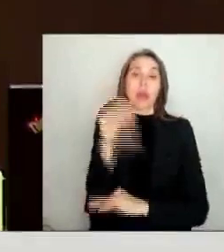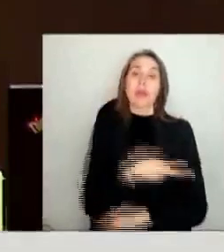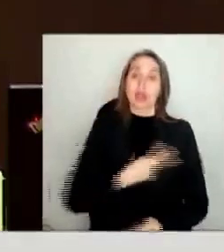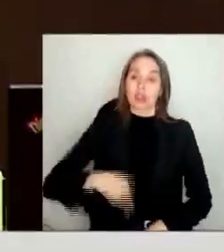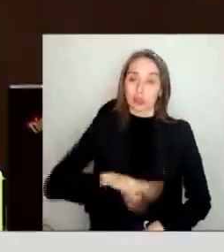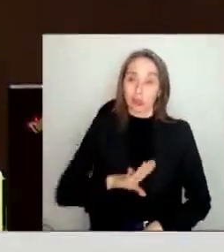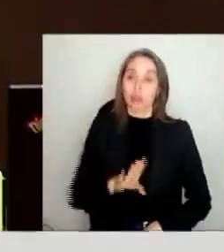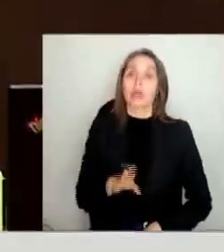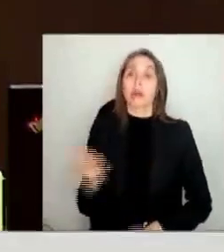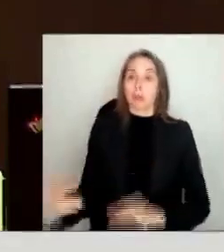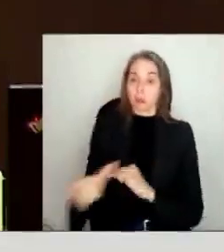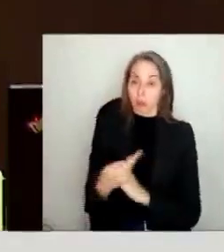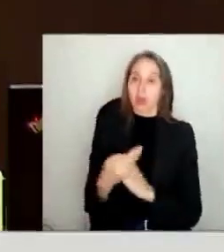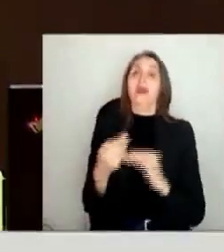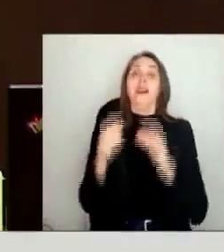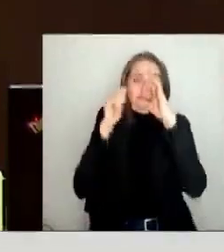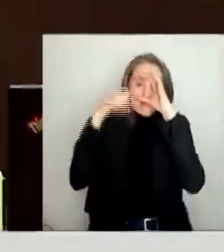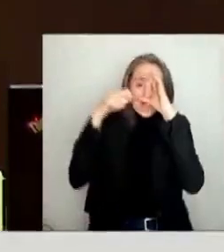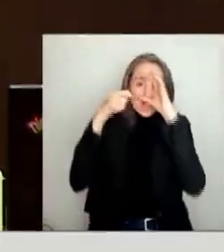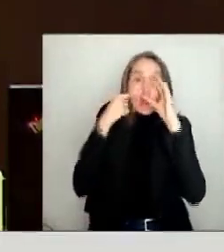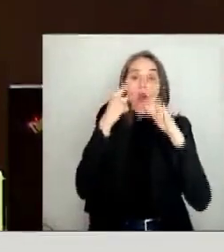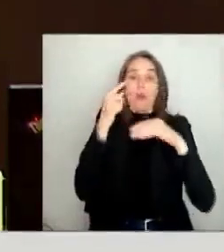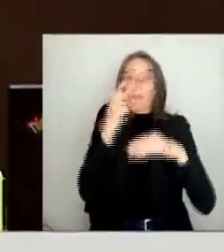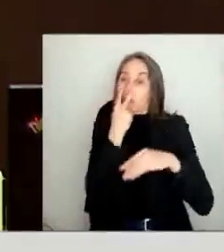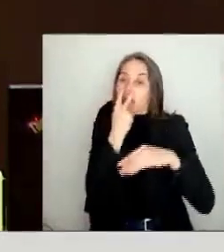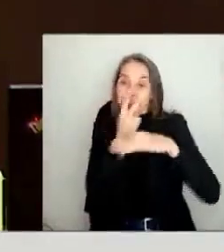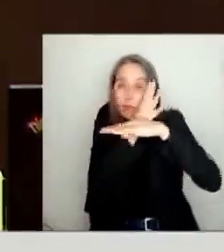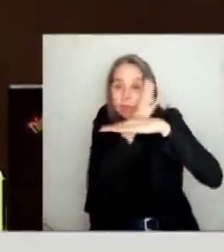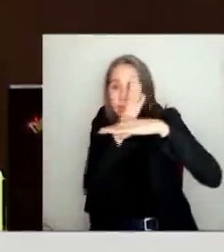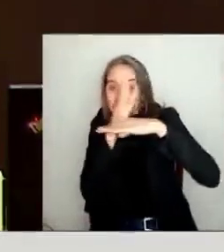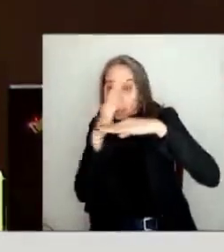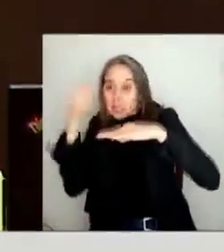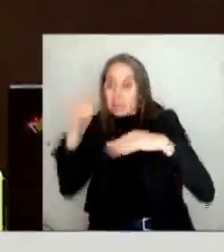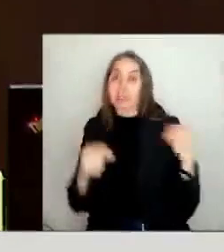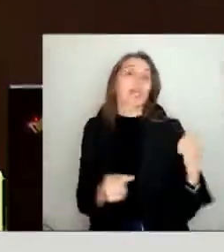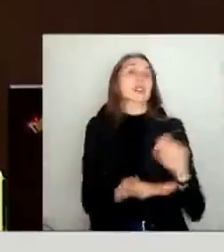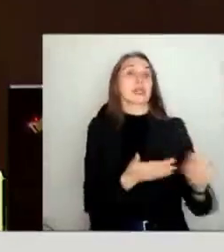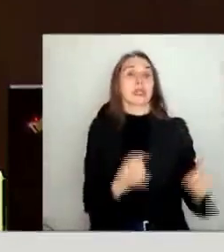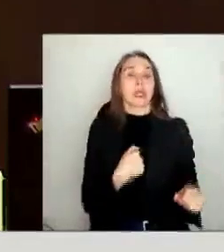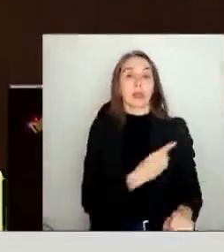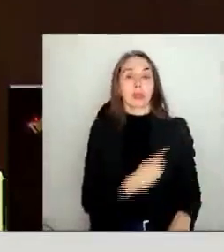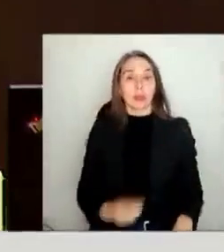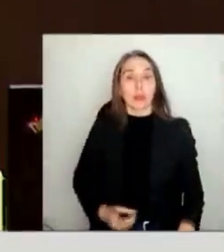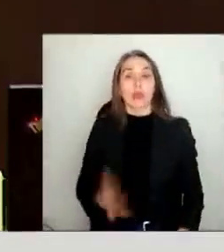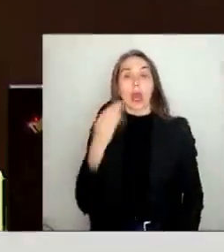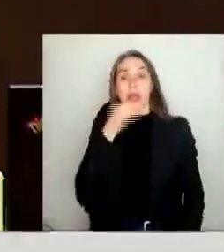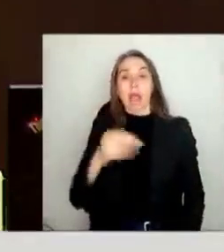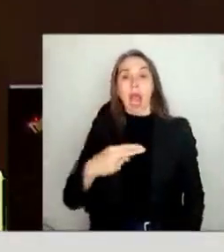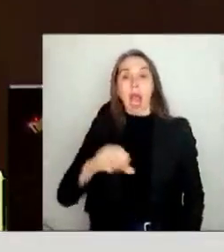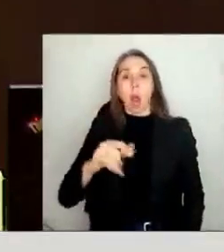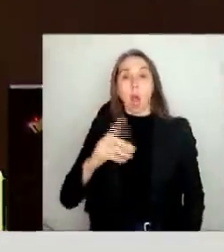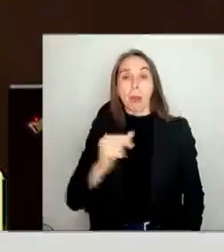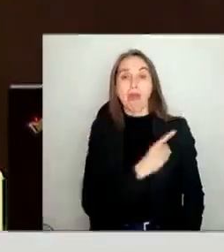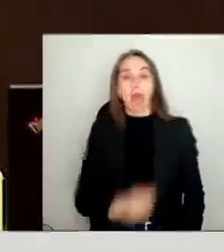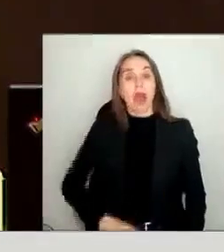su solicitud de revisar el video según la secretaría Y quién habla la diputada humada había solicitado la palabra eh de